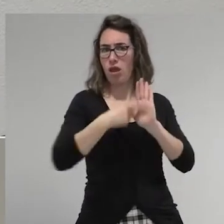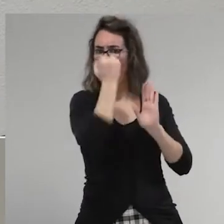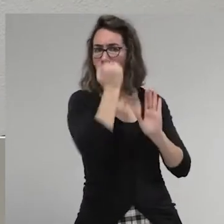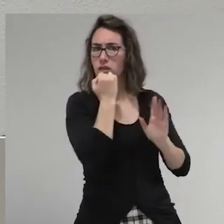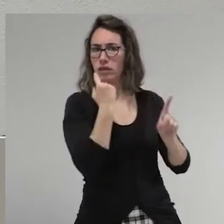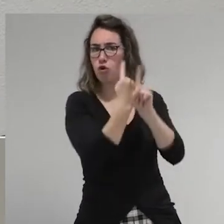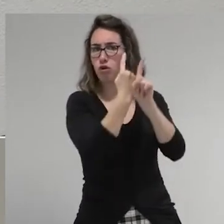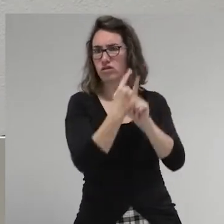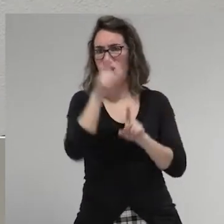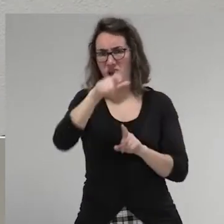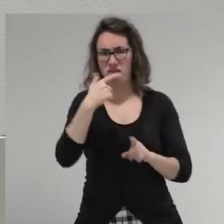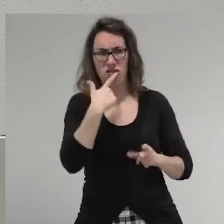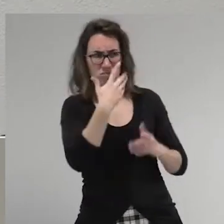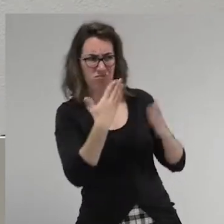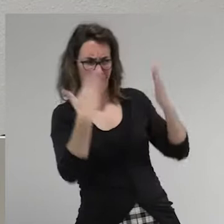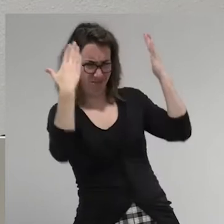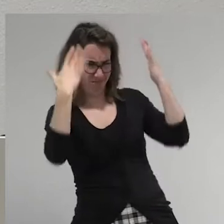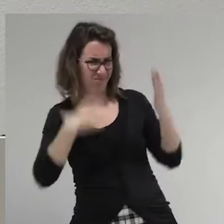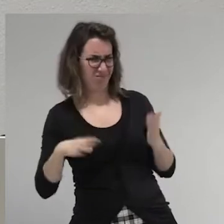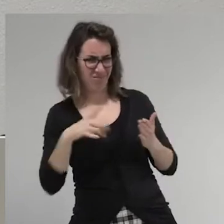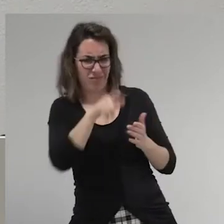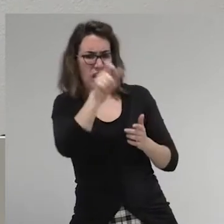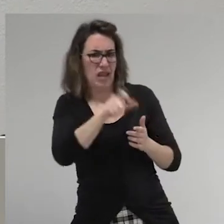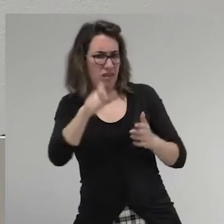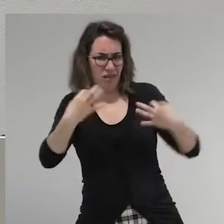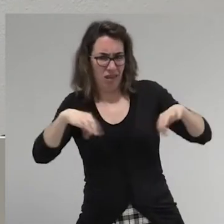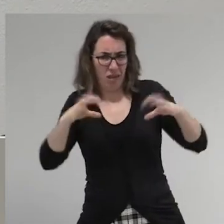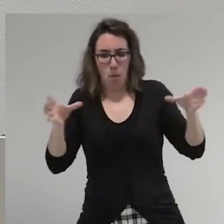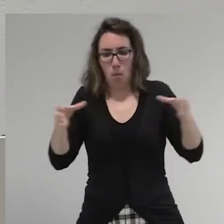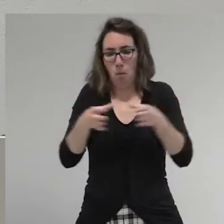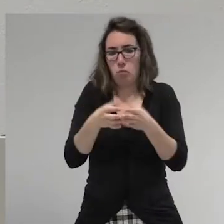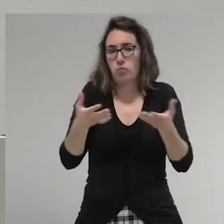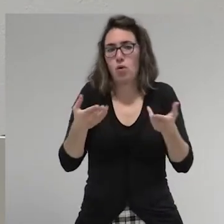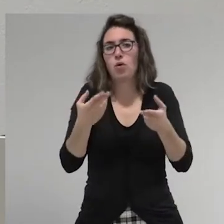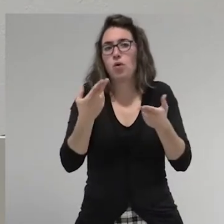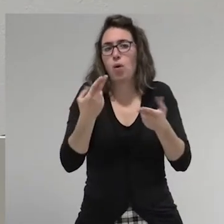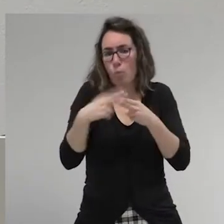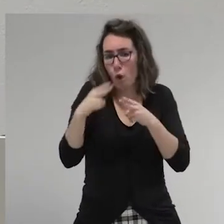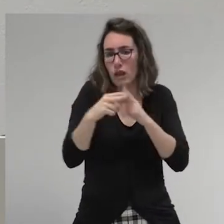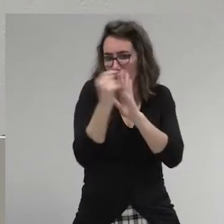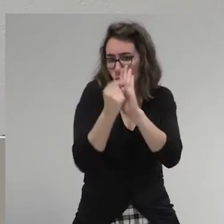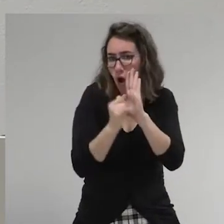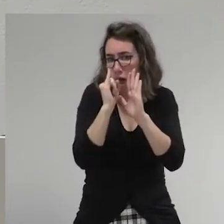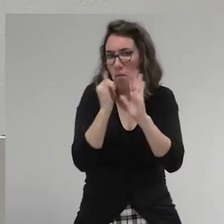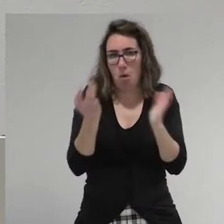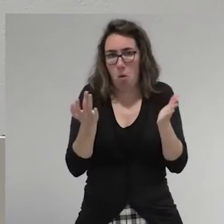está loco, pero si son una gente, o sea, que simplemente se junta, bueno, o sea, obviamente políticamente tiene una agenda, pero no va más allá de esto.